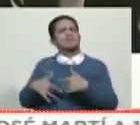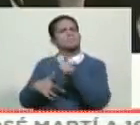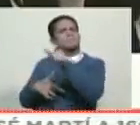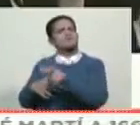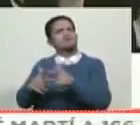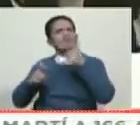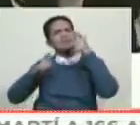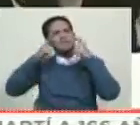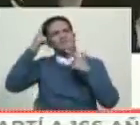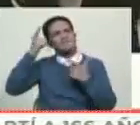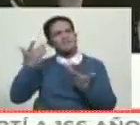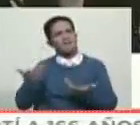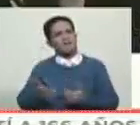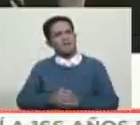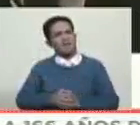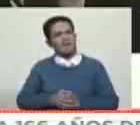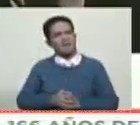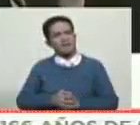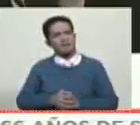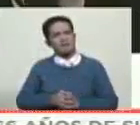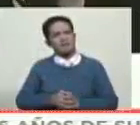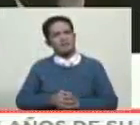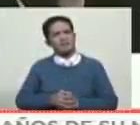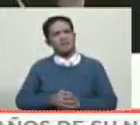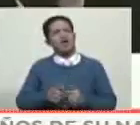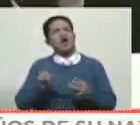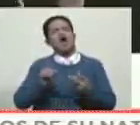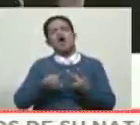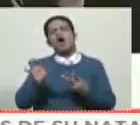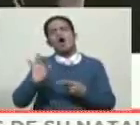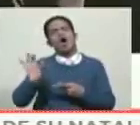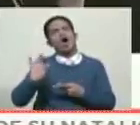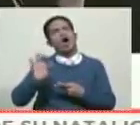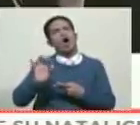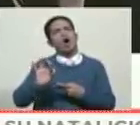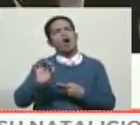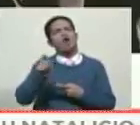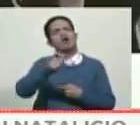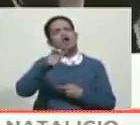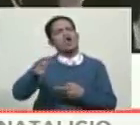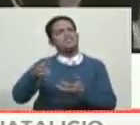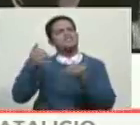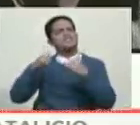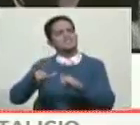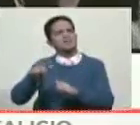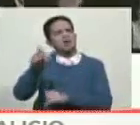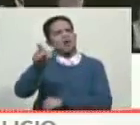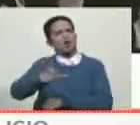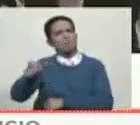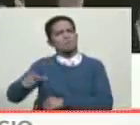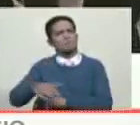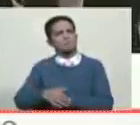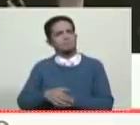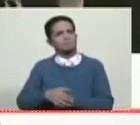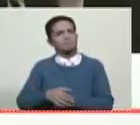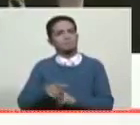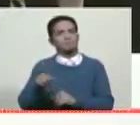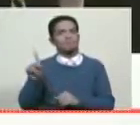¿Qué creen ustedes que quedará para los hijos del chavista de a pie? ¿Lo